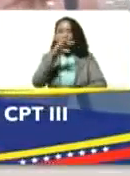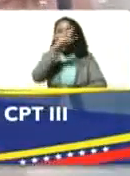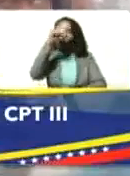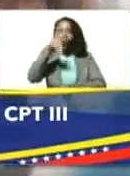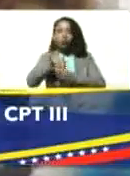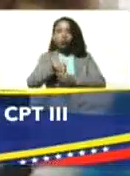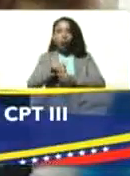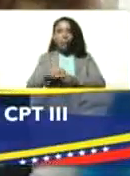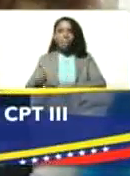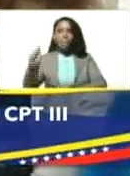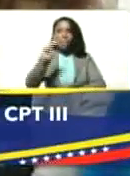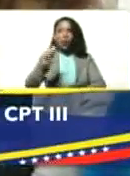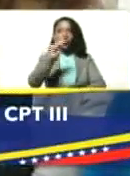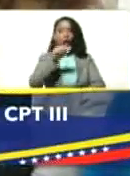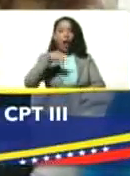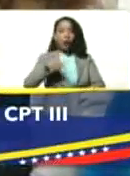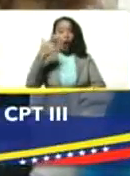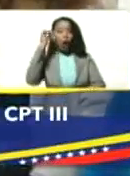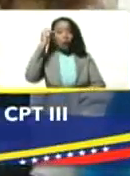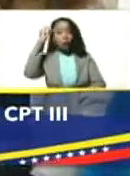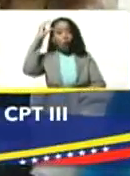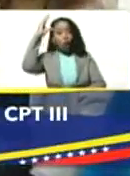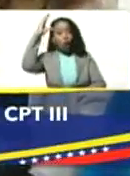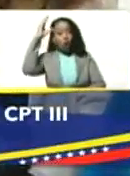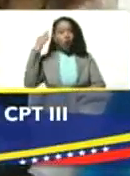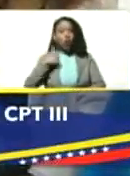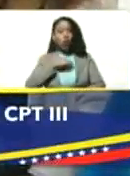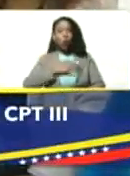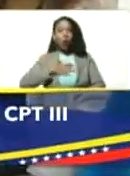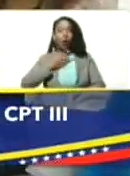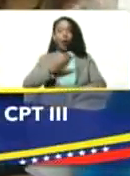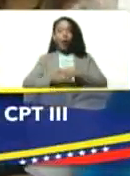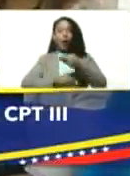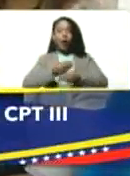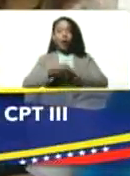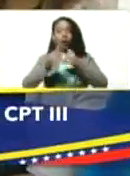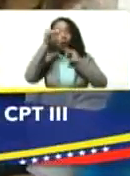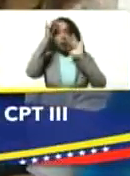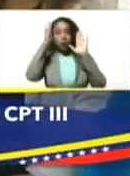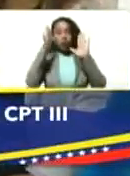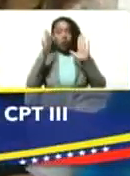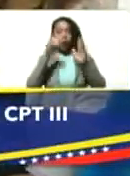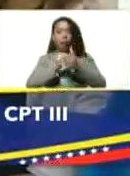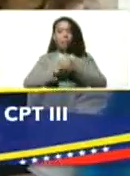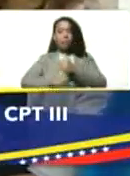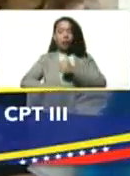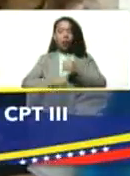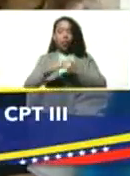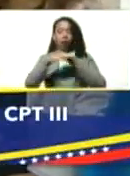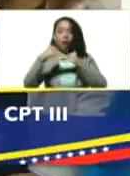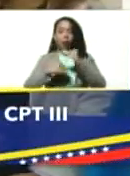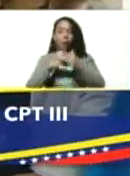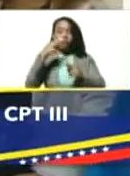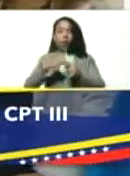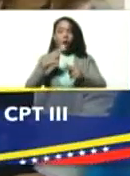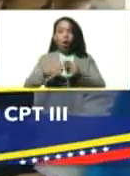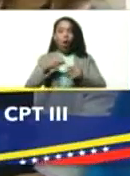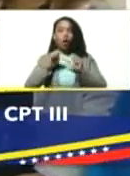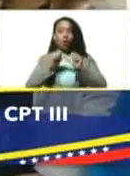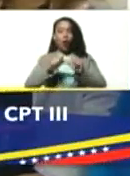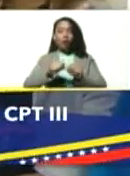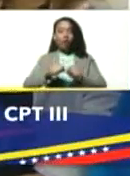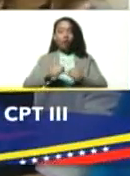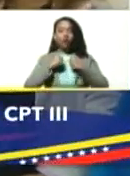mensuales. Esto tiene, bueno, una capacidad de nosotros poder garantizar la atención del parto de bajo riesgo y seguir